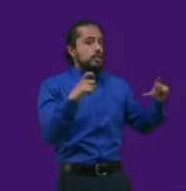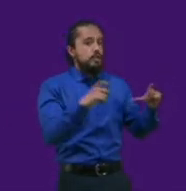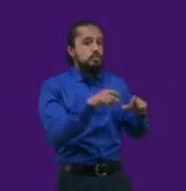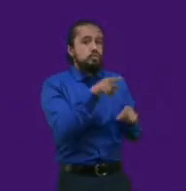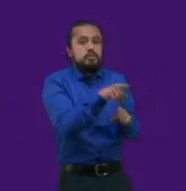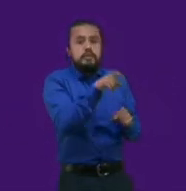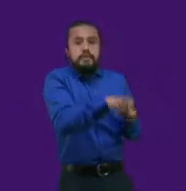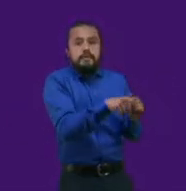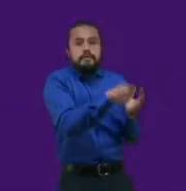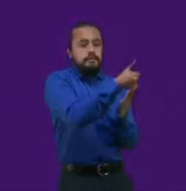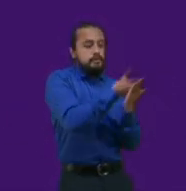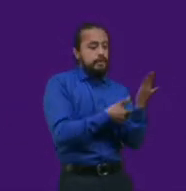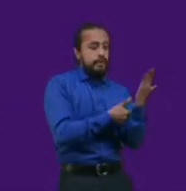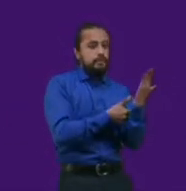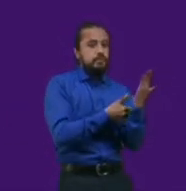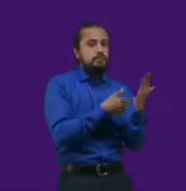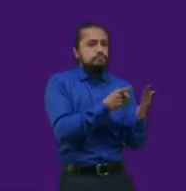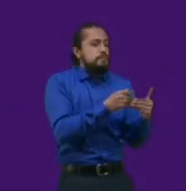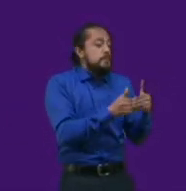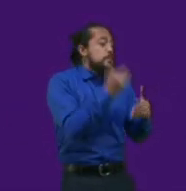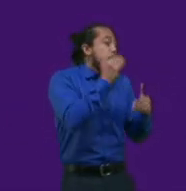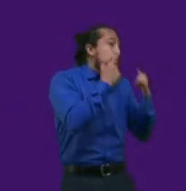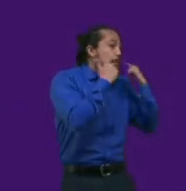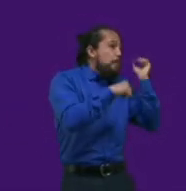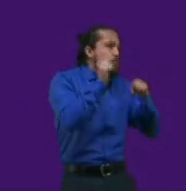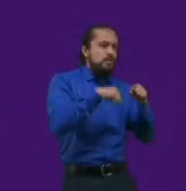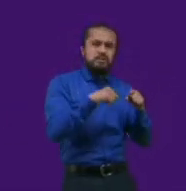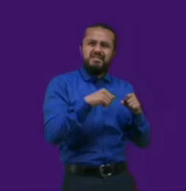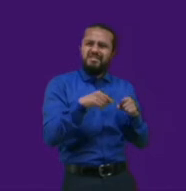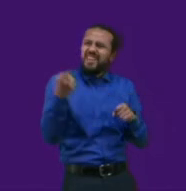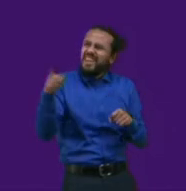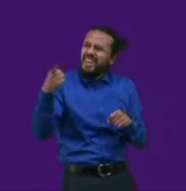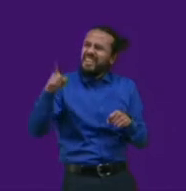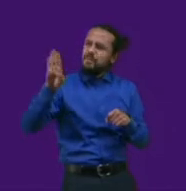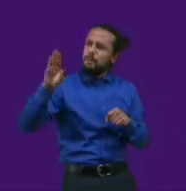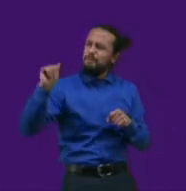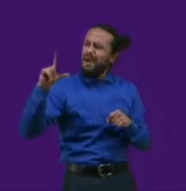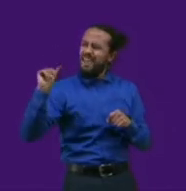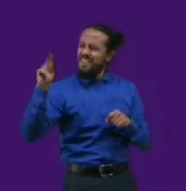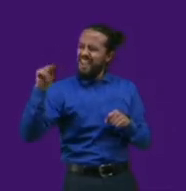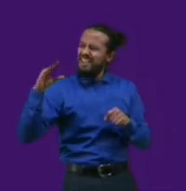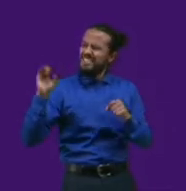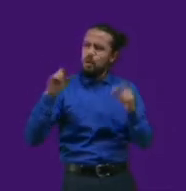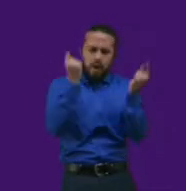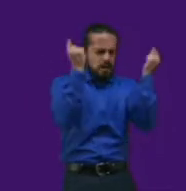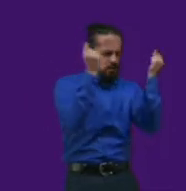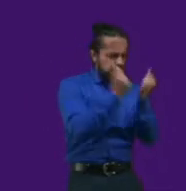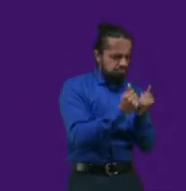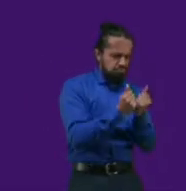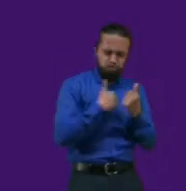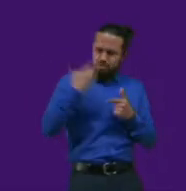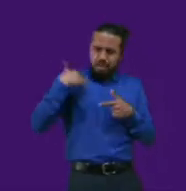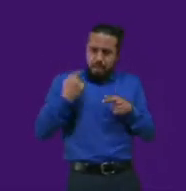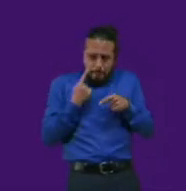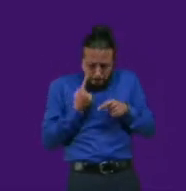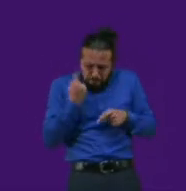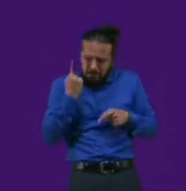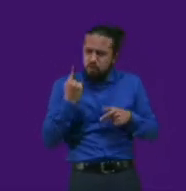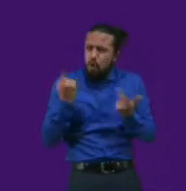traer un balance, pues, inicial, y uno ni siquiera sabe que es un balance inicial si no ha hecho nada. Entonces, bien, bien interesante.